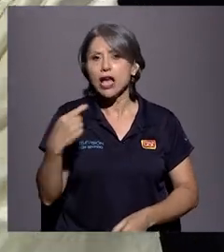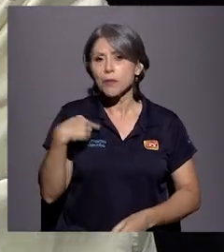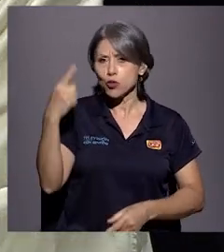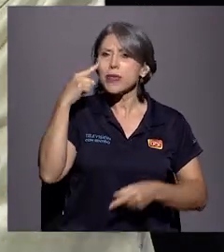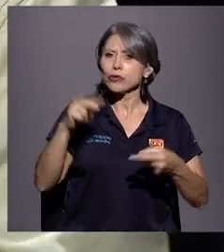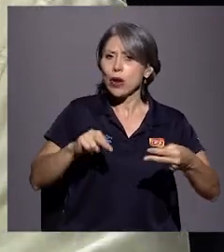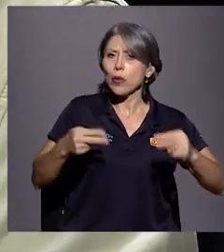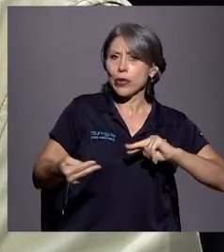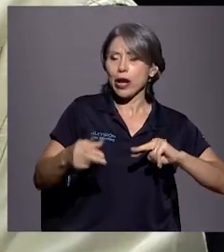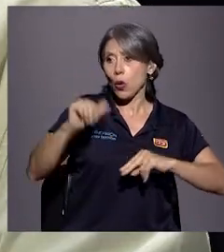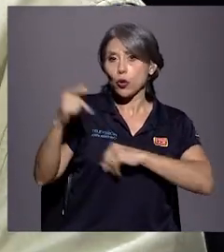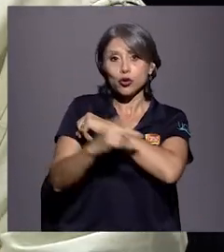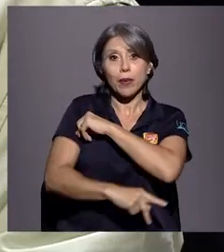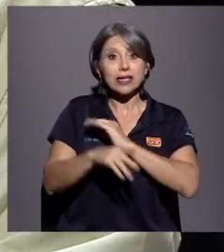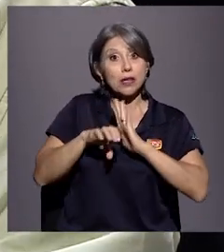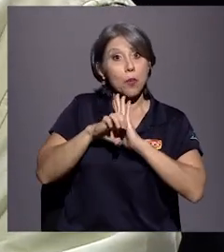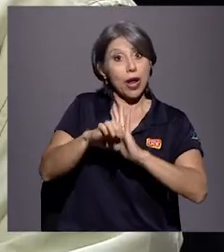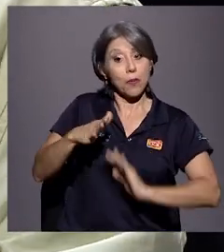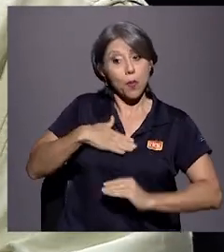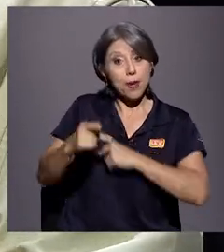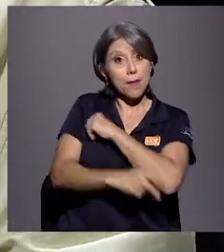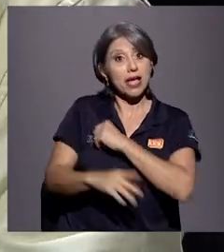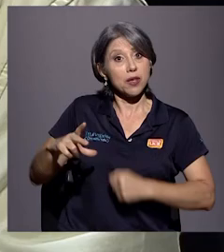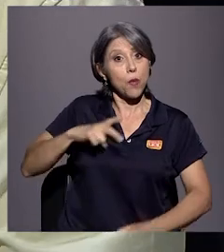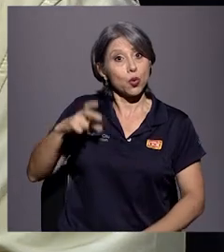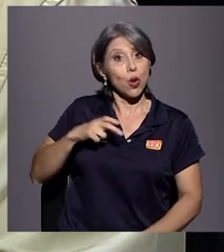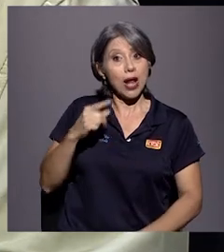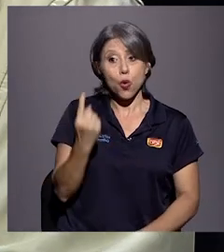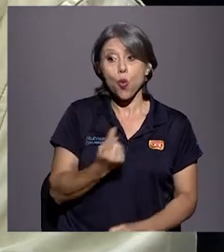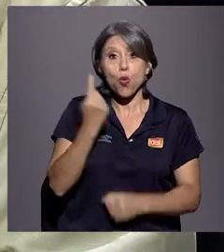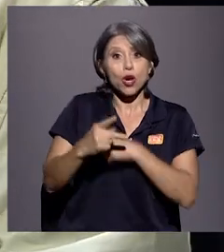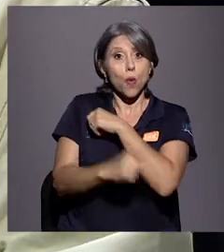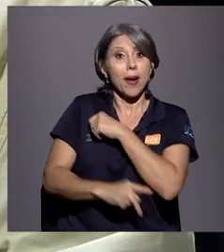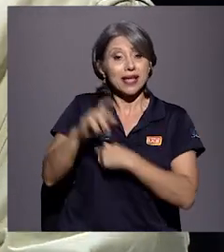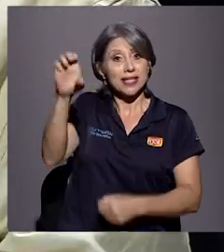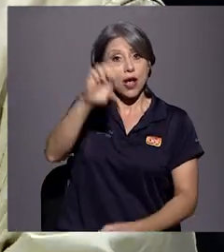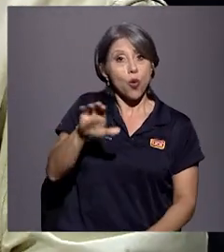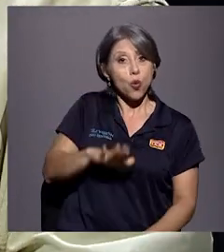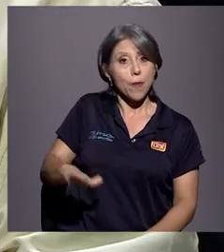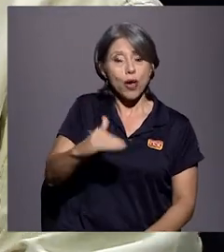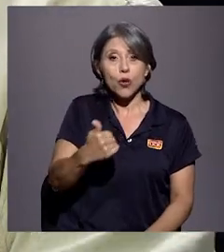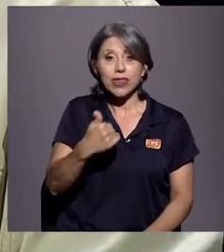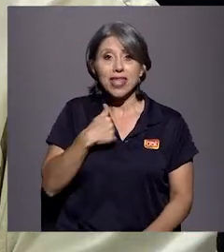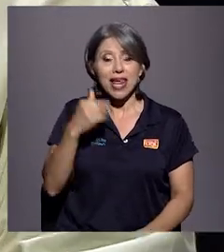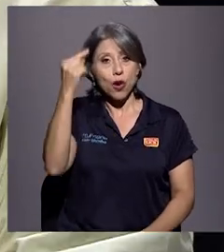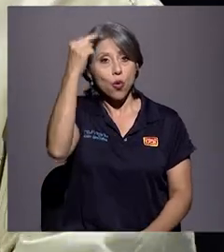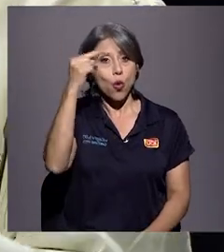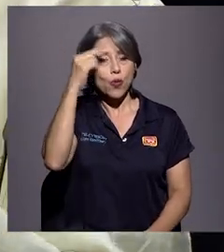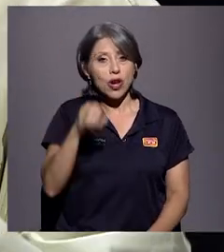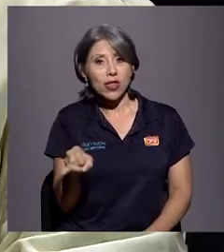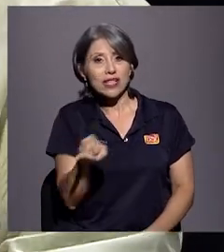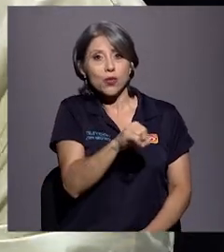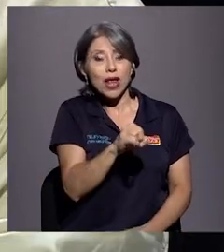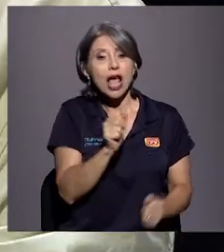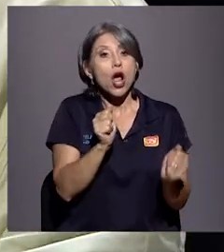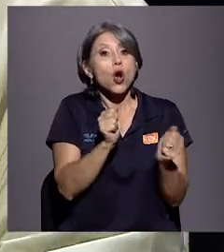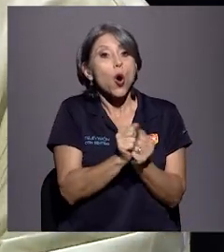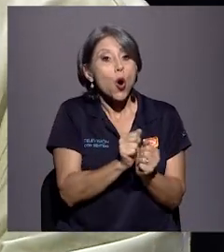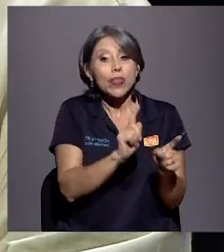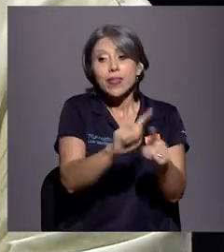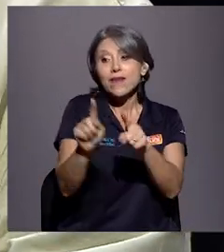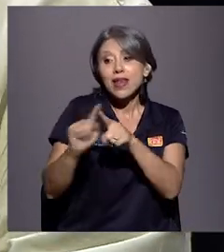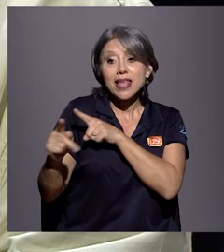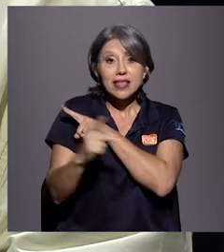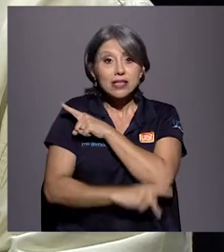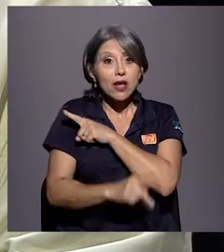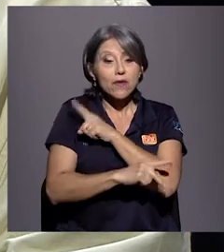contrario, hay otros países, por ejemplo, en mi país, en Portugal, que es el único país europeo que tiene un gobierno de izquierda, que una alianza de gobiernos,